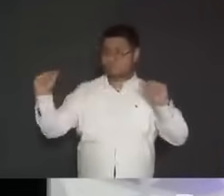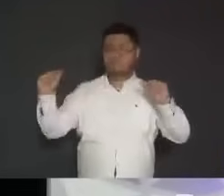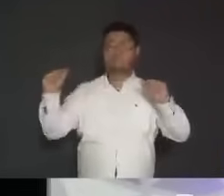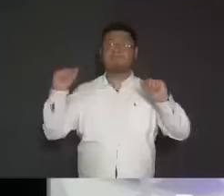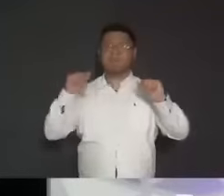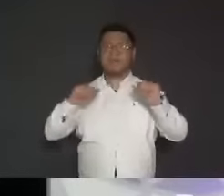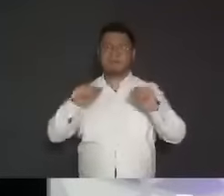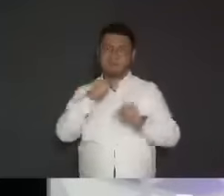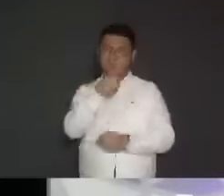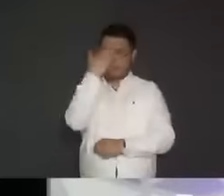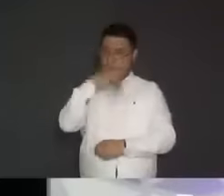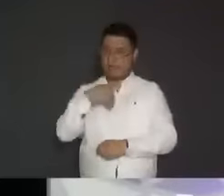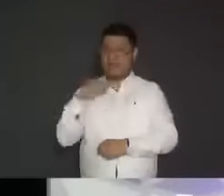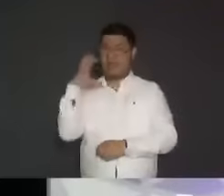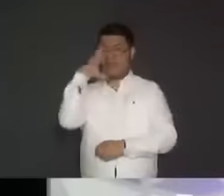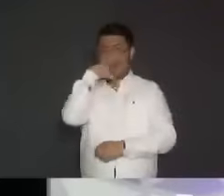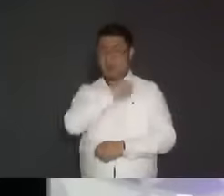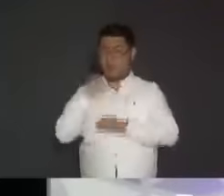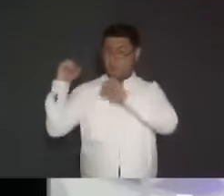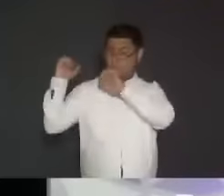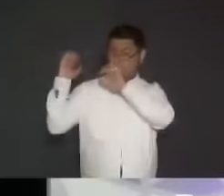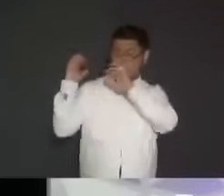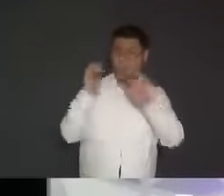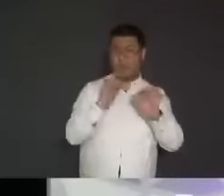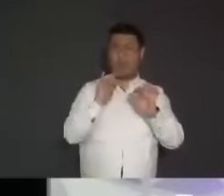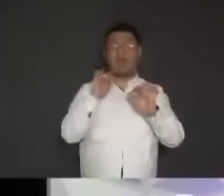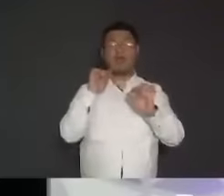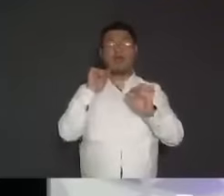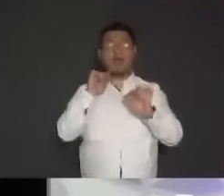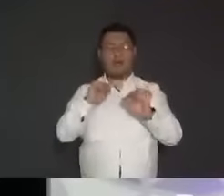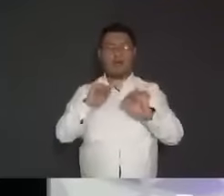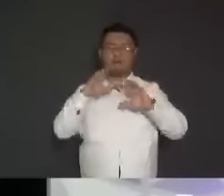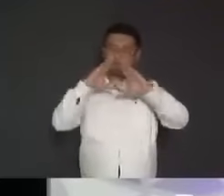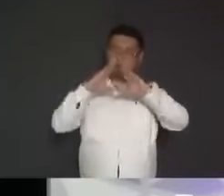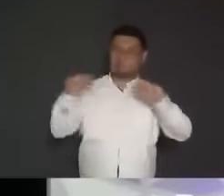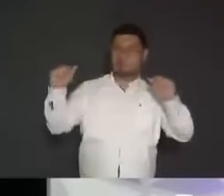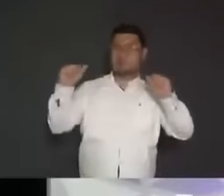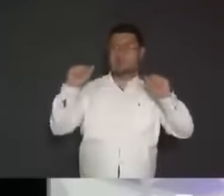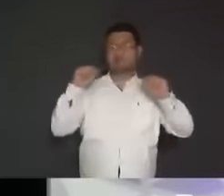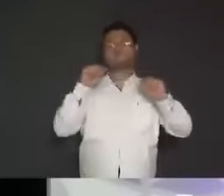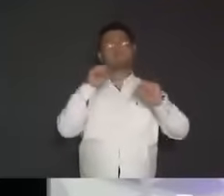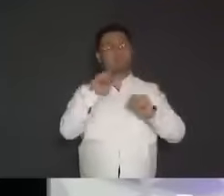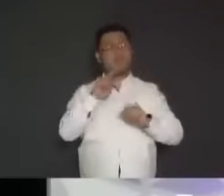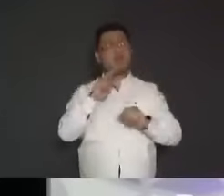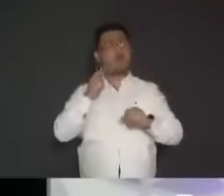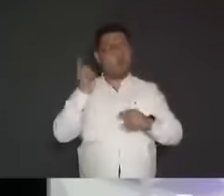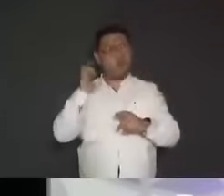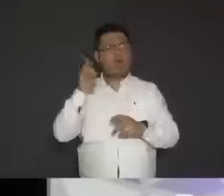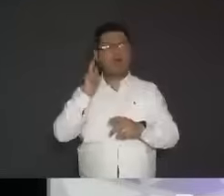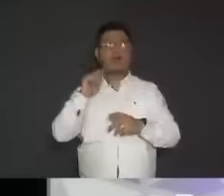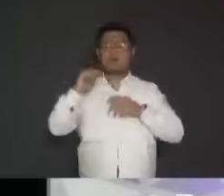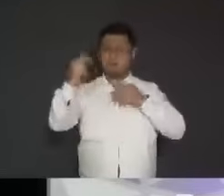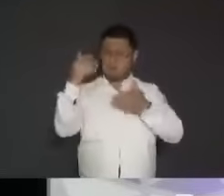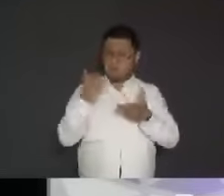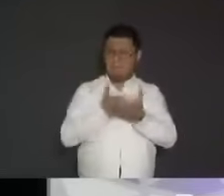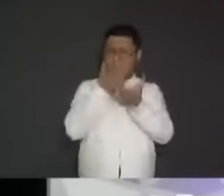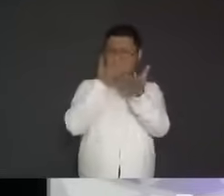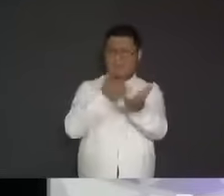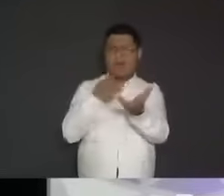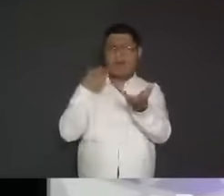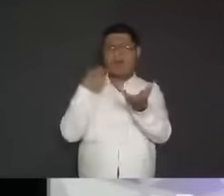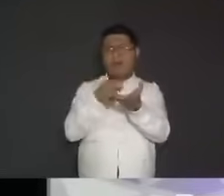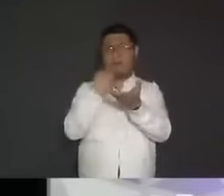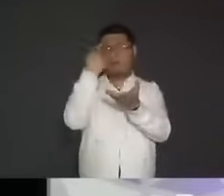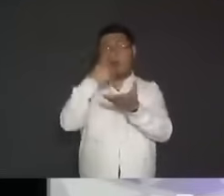islas de calor, se han generado. Puede hacerse si tenemos esta comisión que permita ser un intermediario directo y defender a la